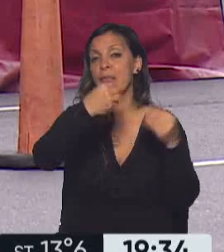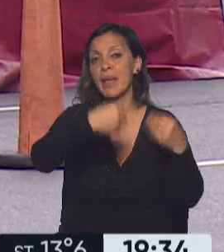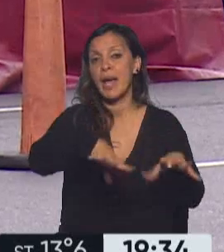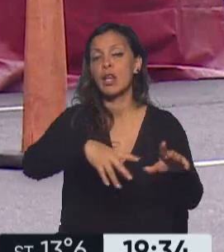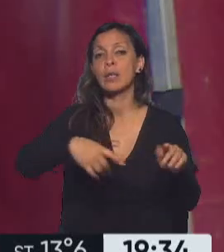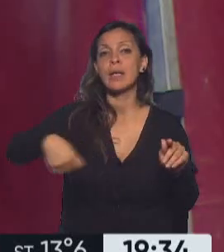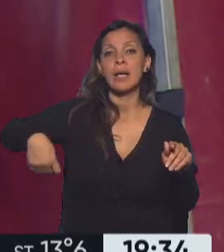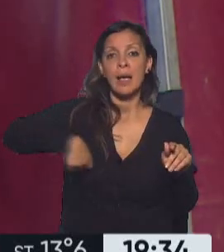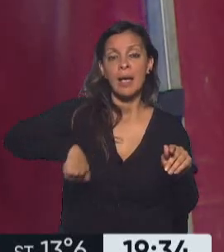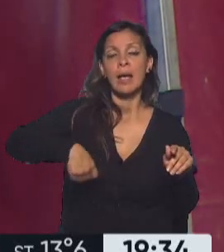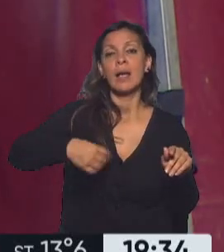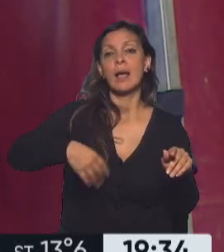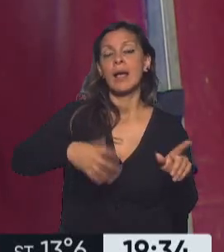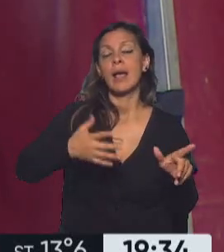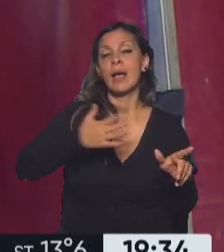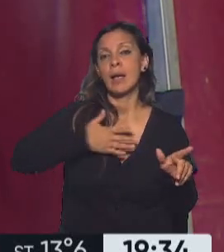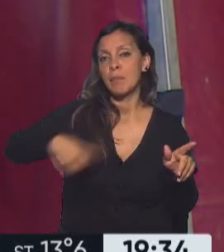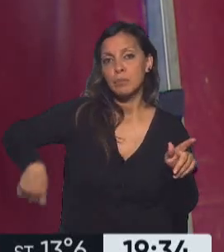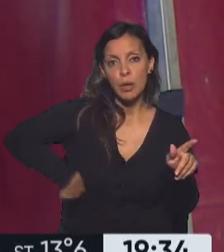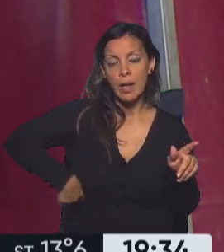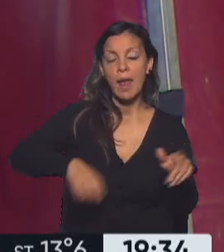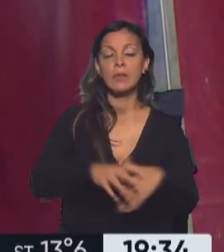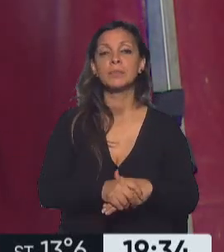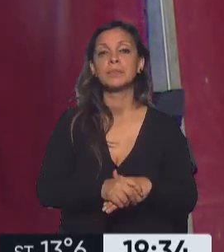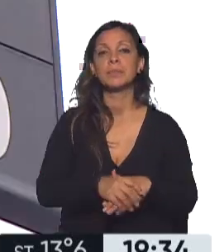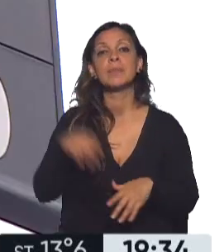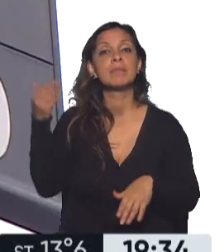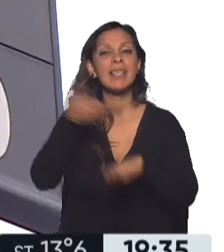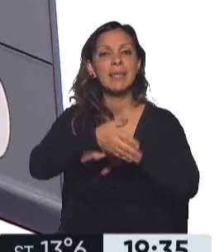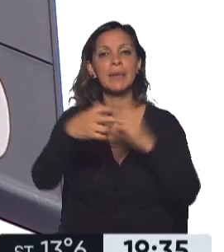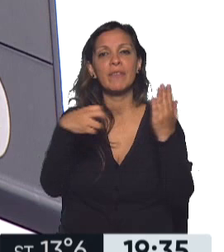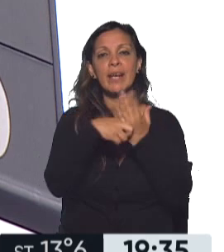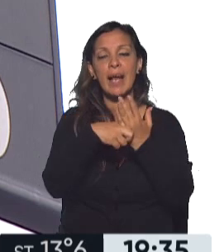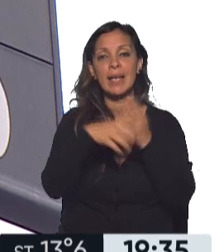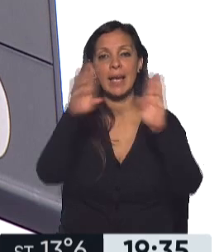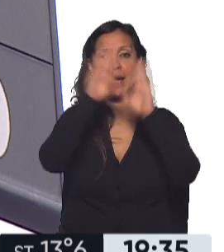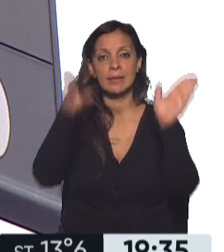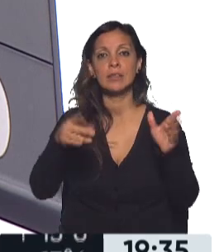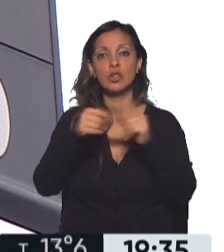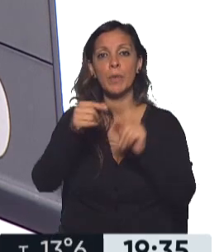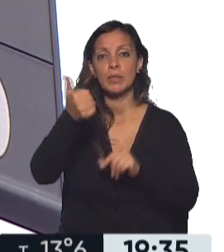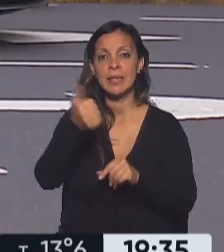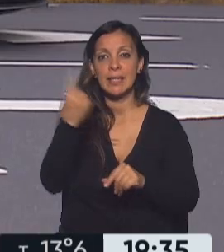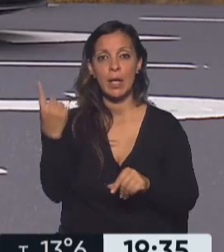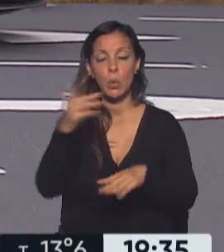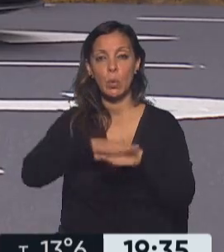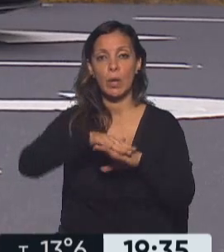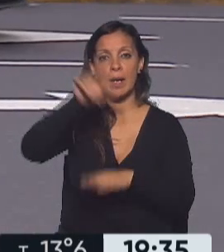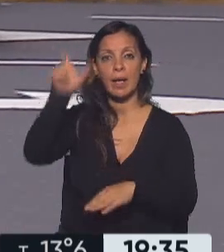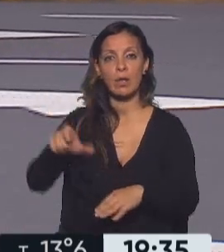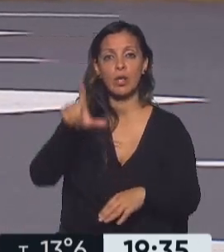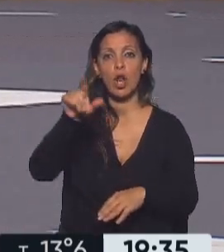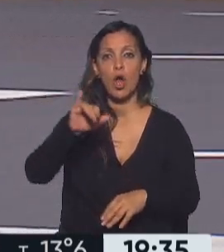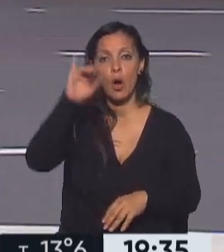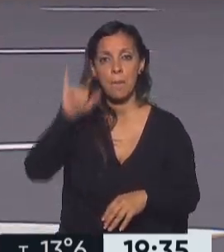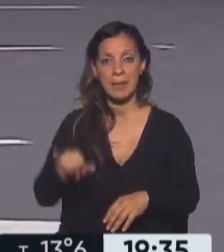en el lado izquierdo superior del cuerpo el hecho interviene la fiscalía criminal y correccional número 61 a cargo del doctor lópez perrando